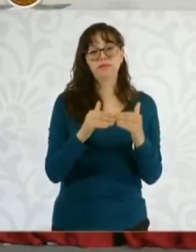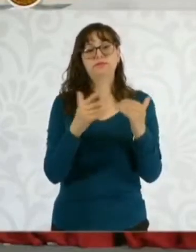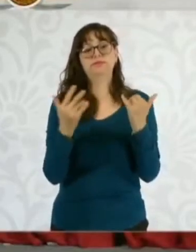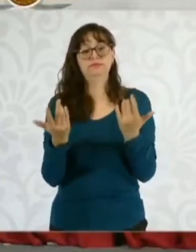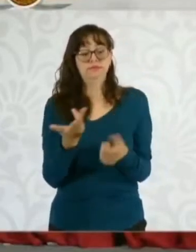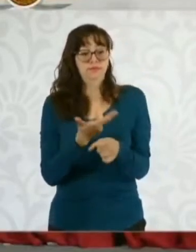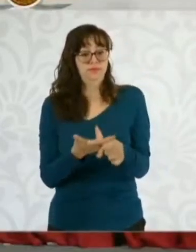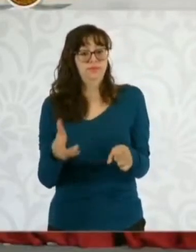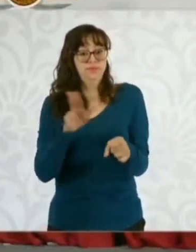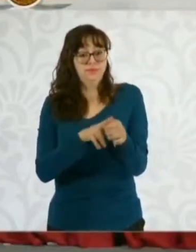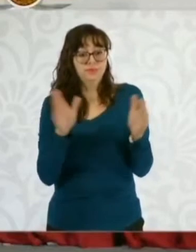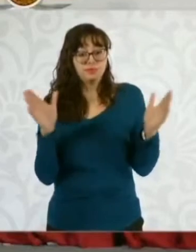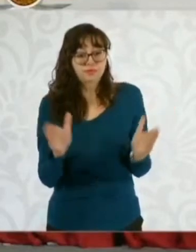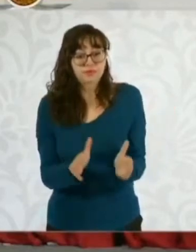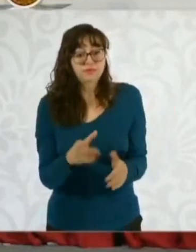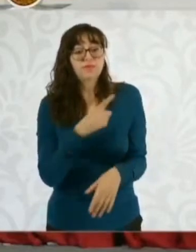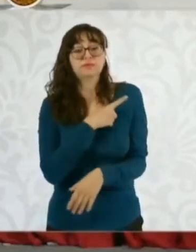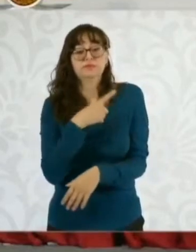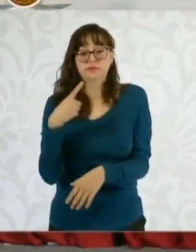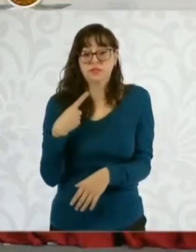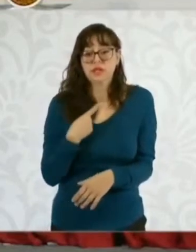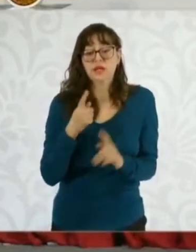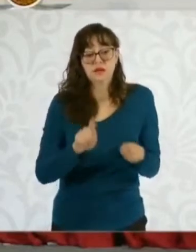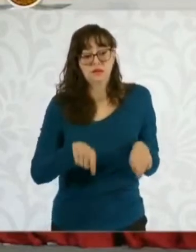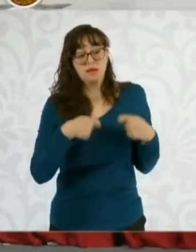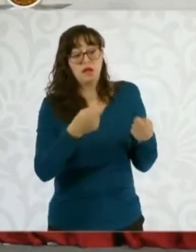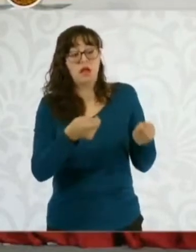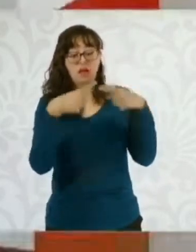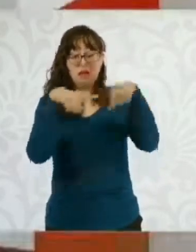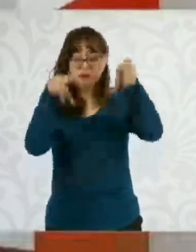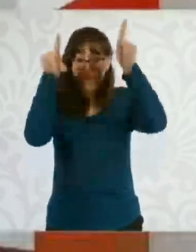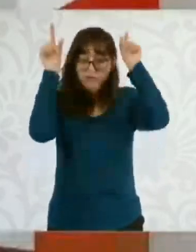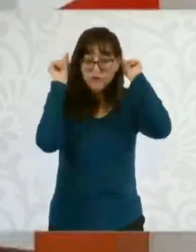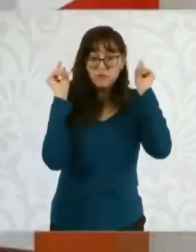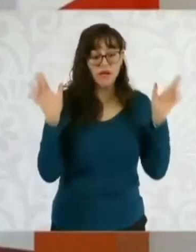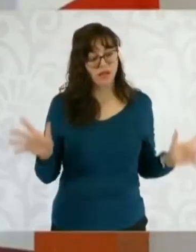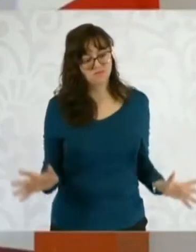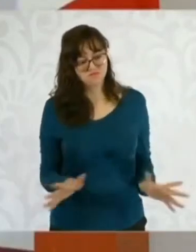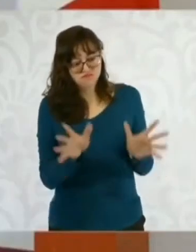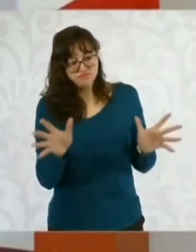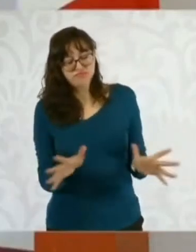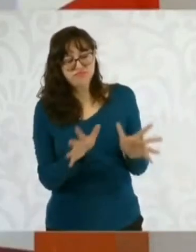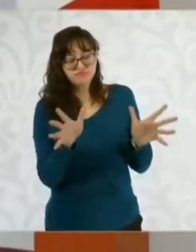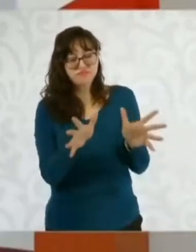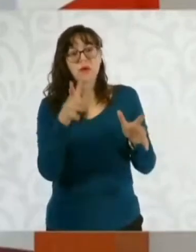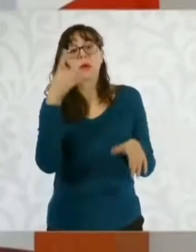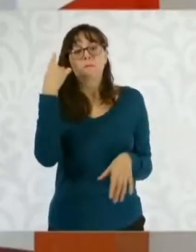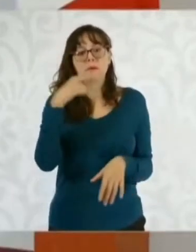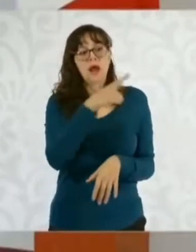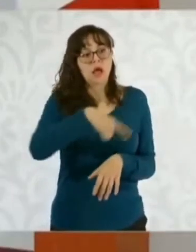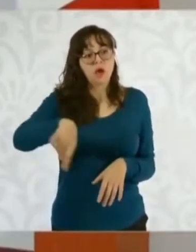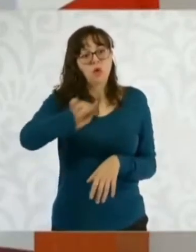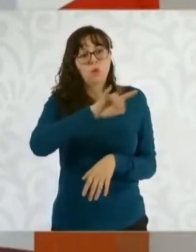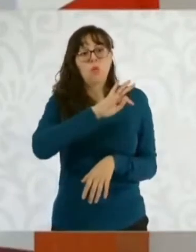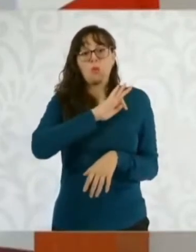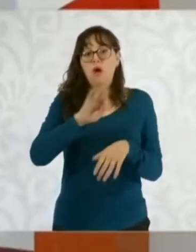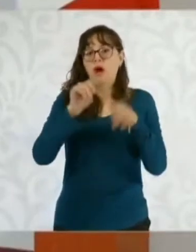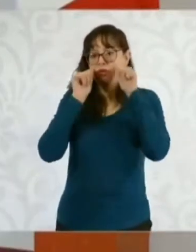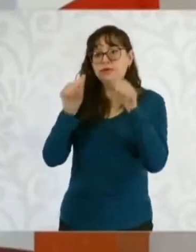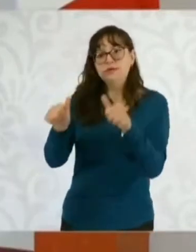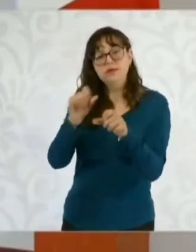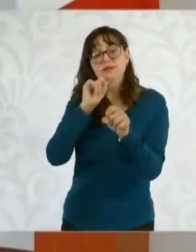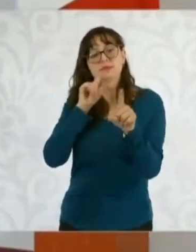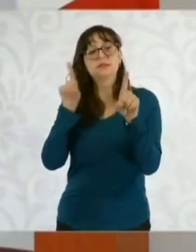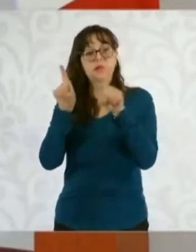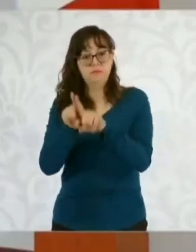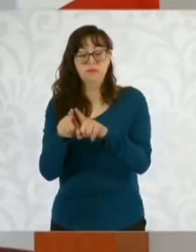clínicas, estamos también considerando fortalecer el rol de la enfermería en las clínicas y unidades de salud, de tal manera que podamos dar más atención